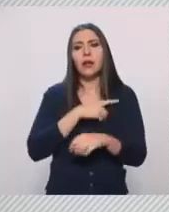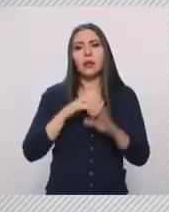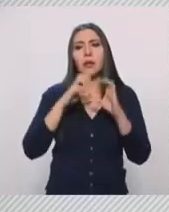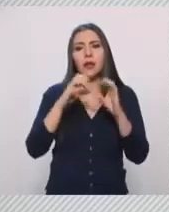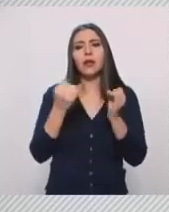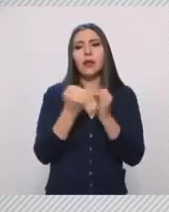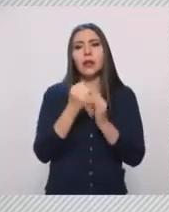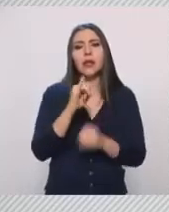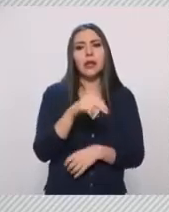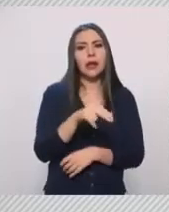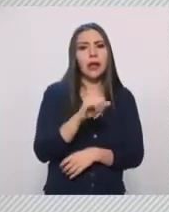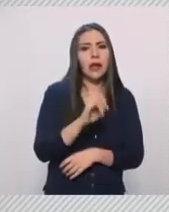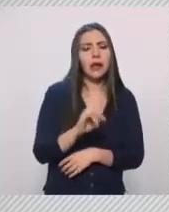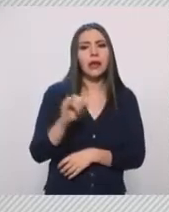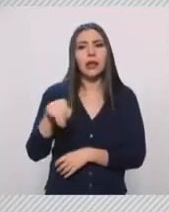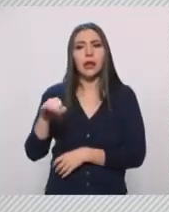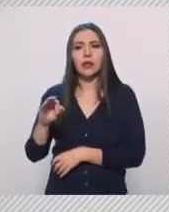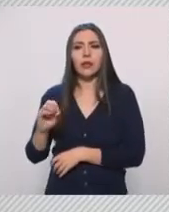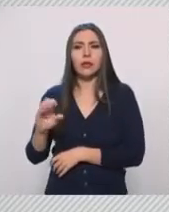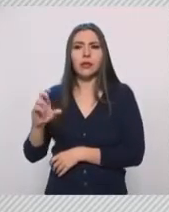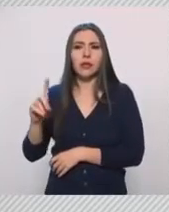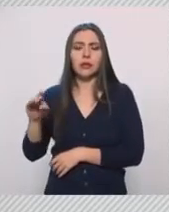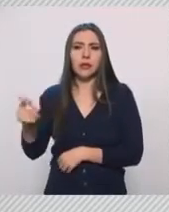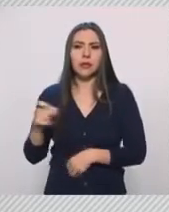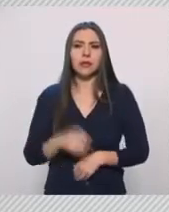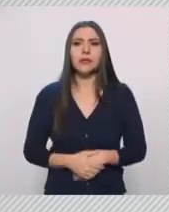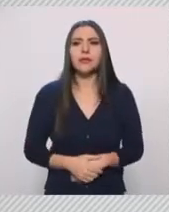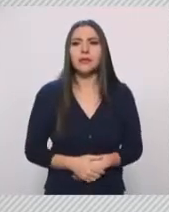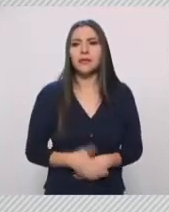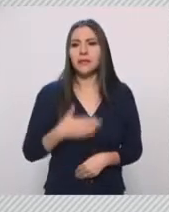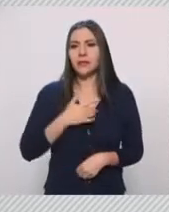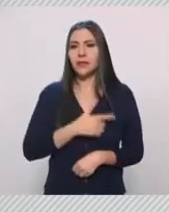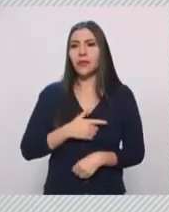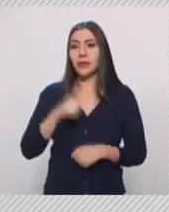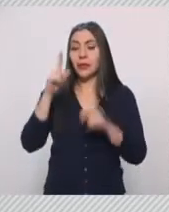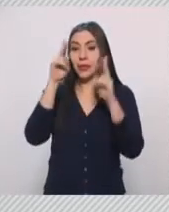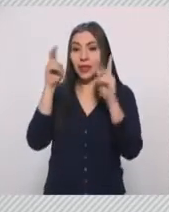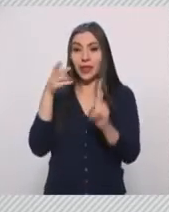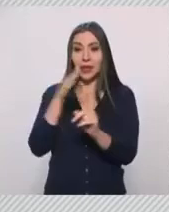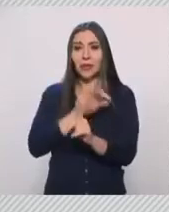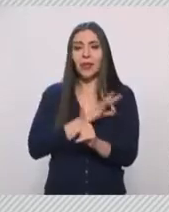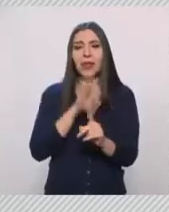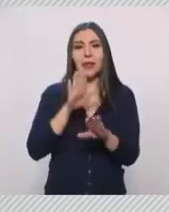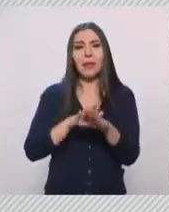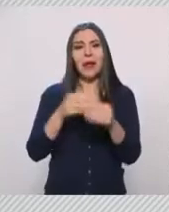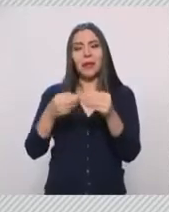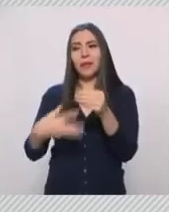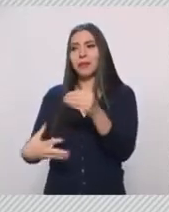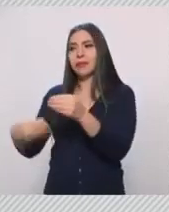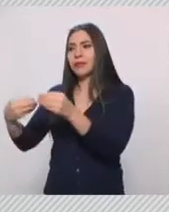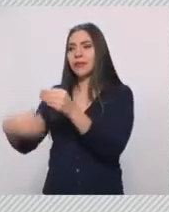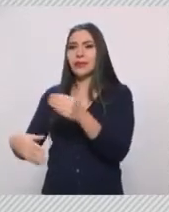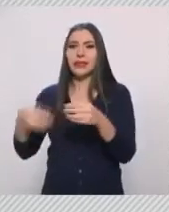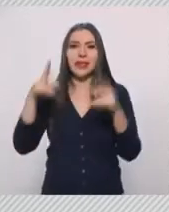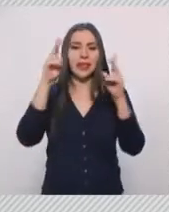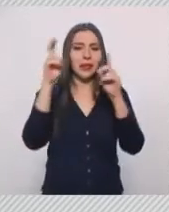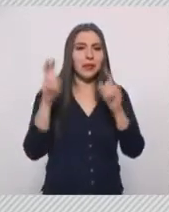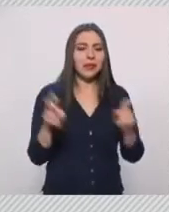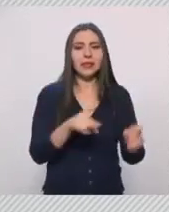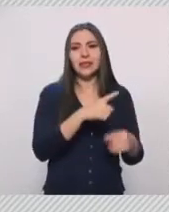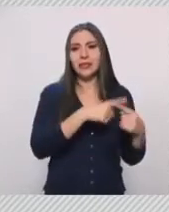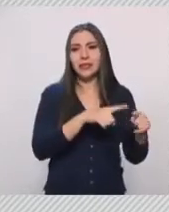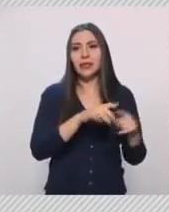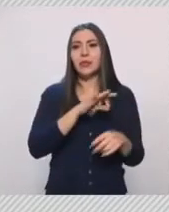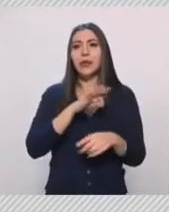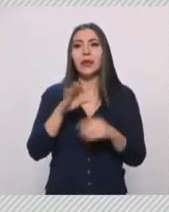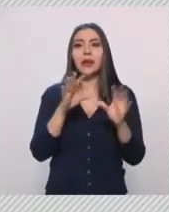InfoCDMX también. Me encanta que de un tema nos podemos agarrar nos como hilo de media. Mira, ahorita estamos hablando de la flora, ahora podemos hablar incluso de la